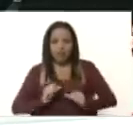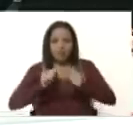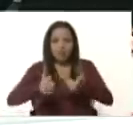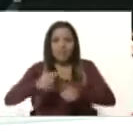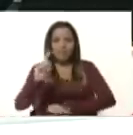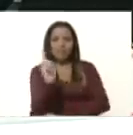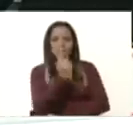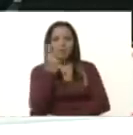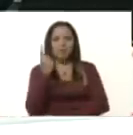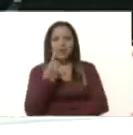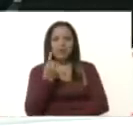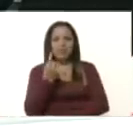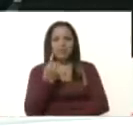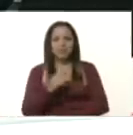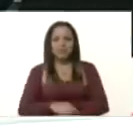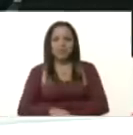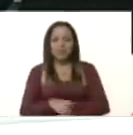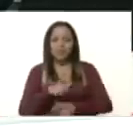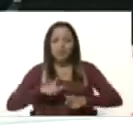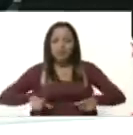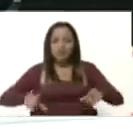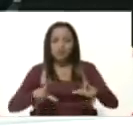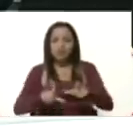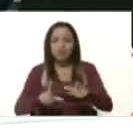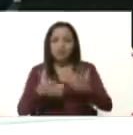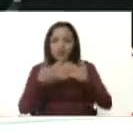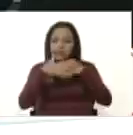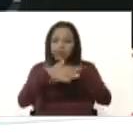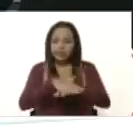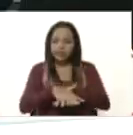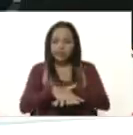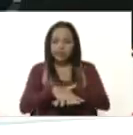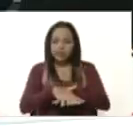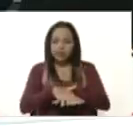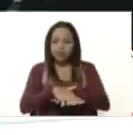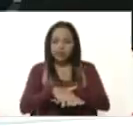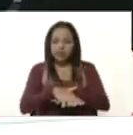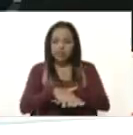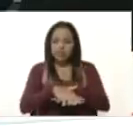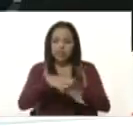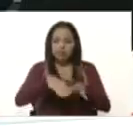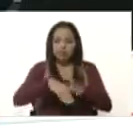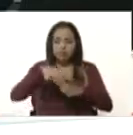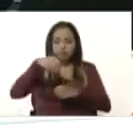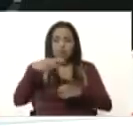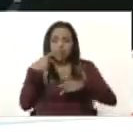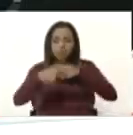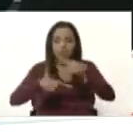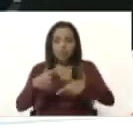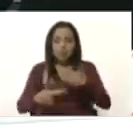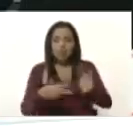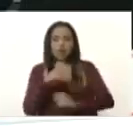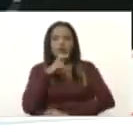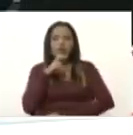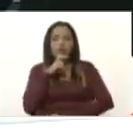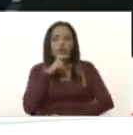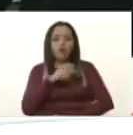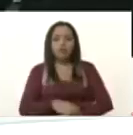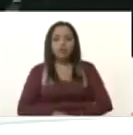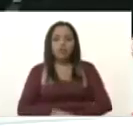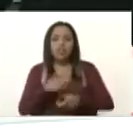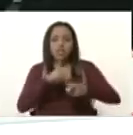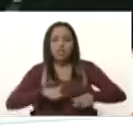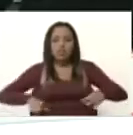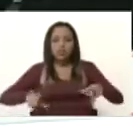primera planta integral de extracción y procesamiento de oro del complejo Carlos